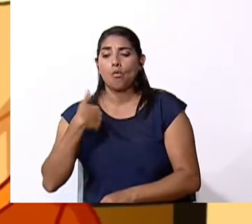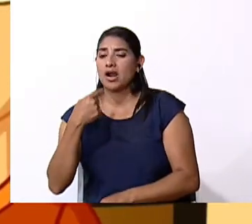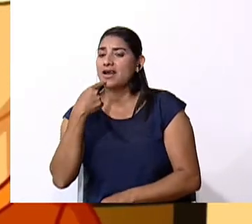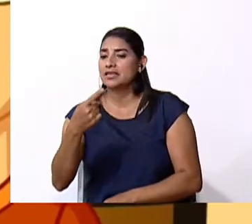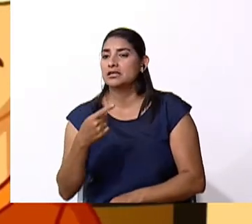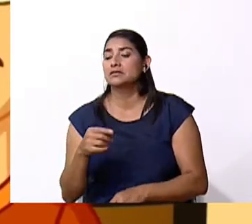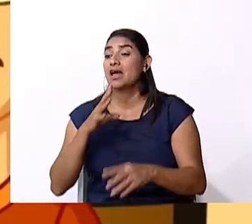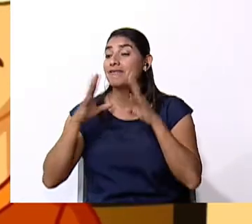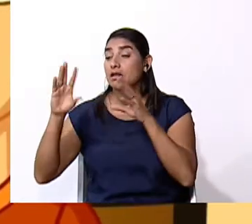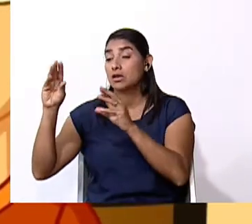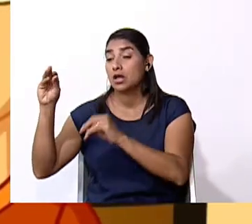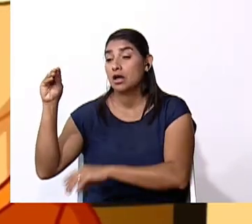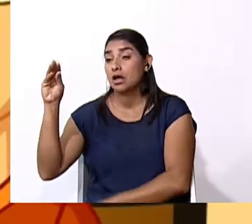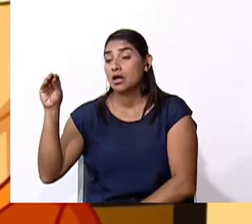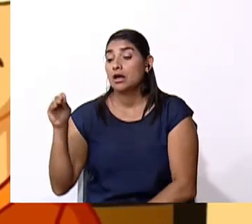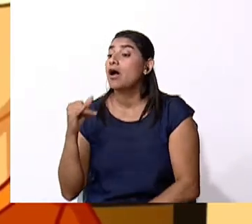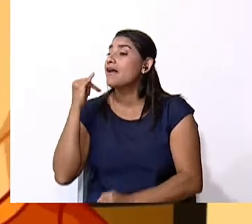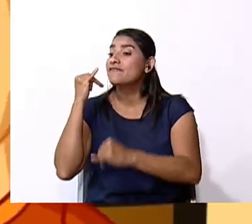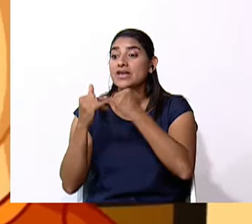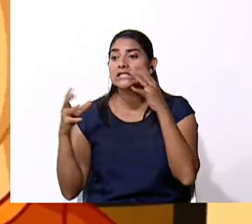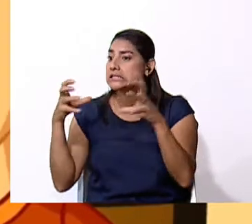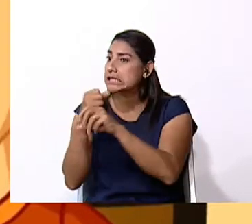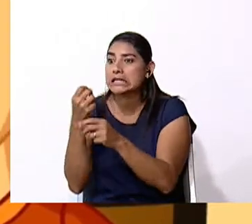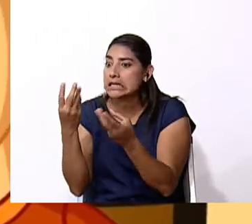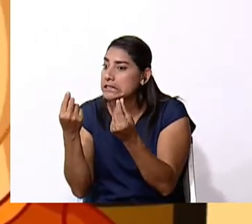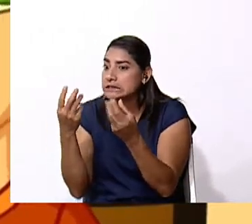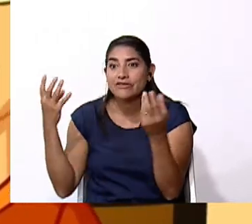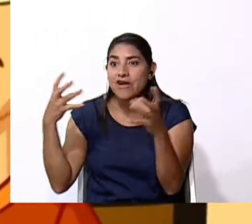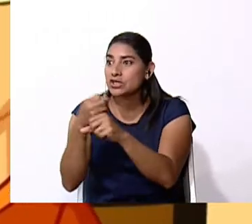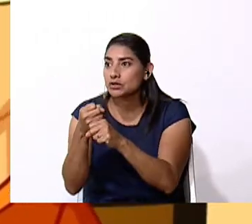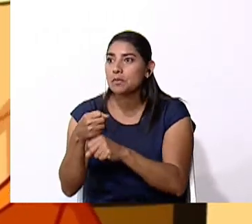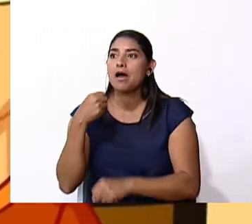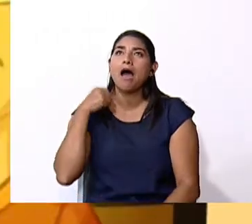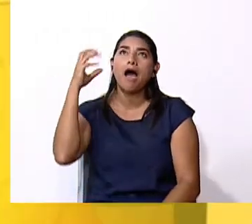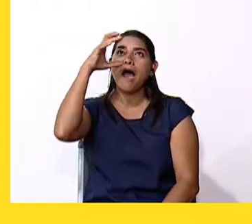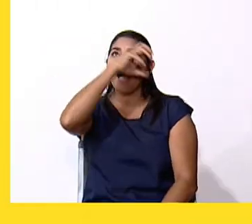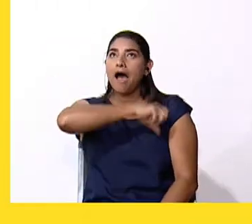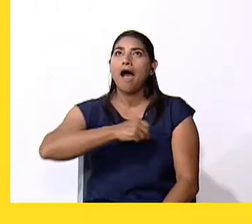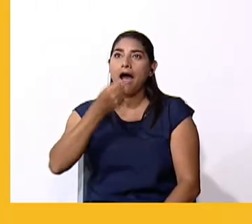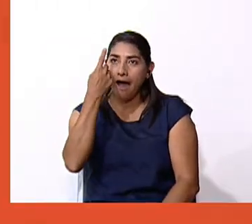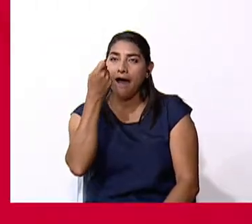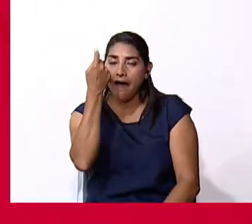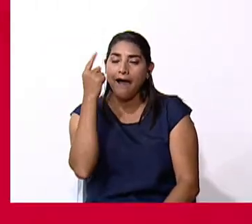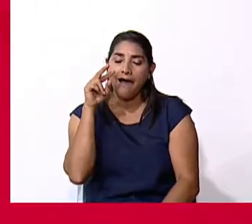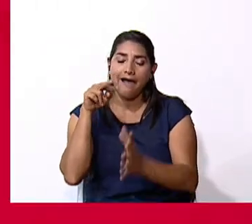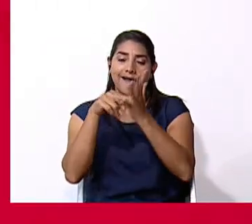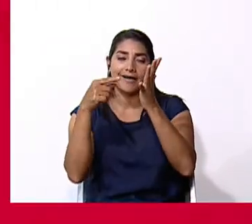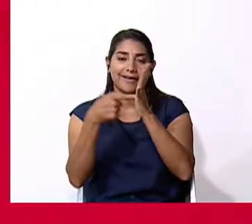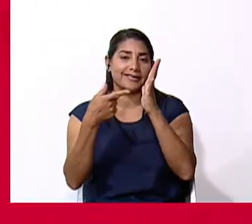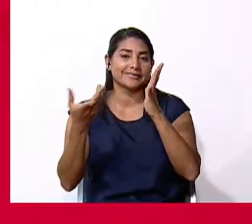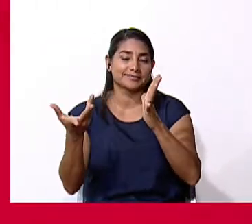cuando habla mucho. En síntesis, ya me doy cuenta.